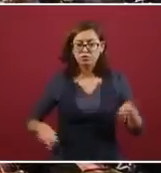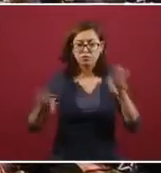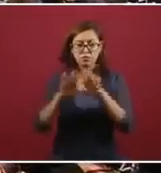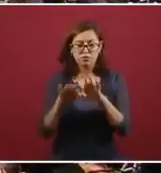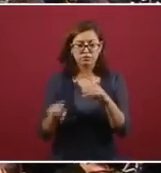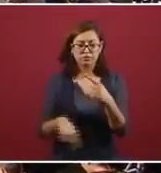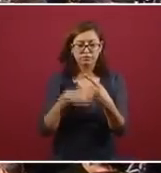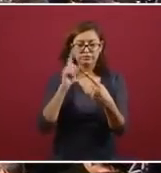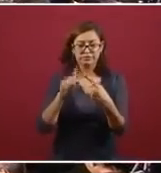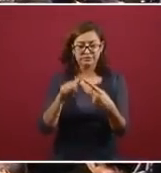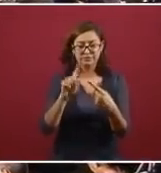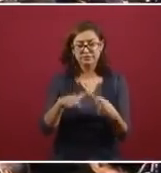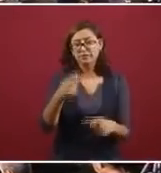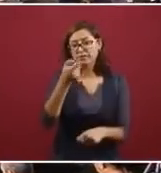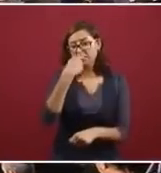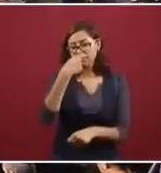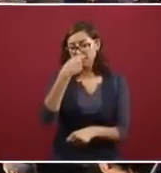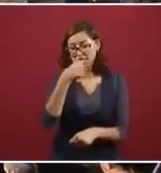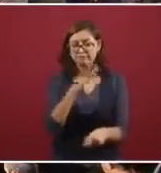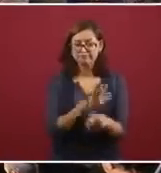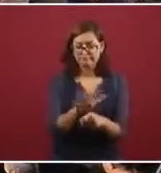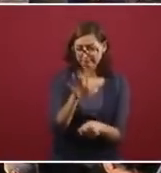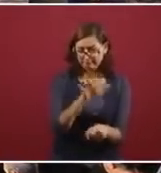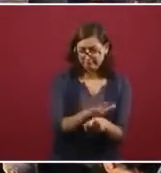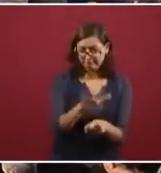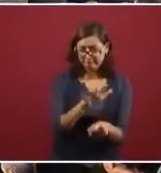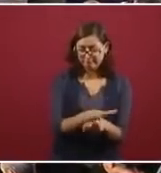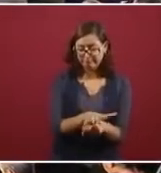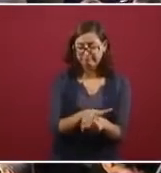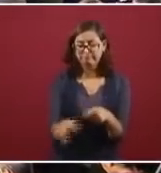el que no falten los medicamentos,